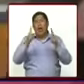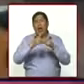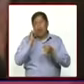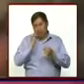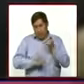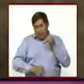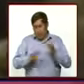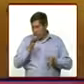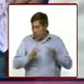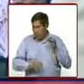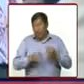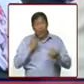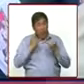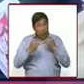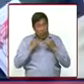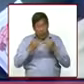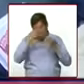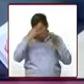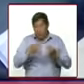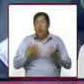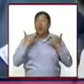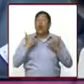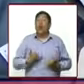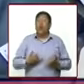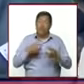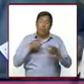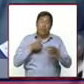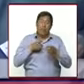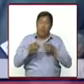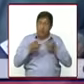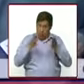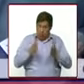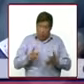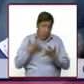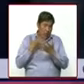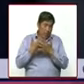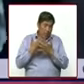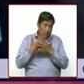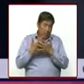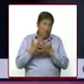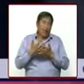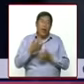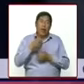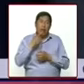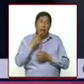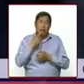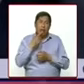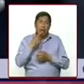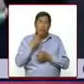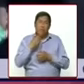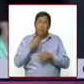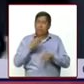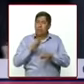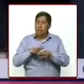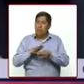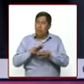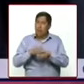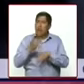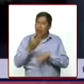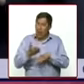del juicio. La información ha sido confirmada hoy por el director general del régimen penitenciario, Juan Carlos Limpia, quien ha recordado que hay